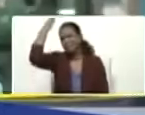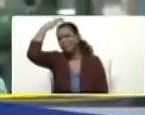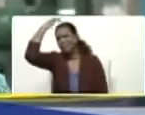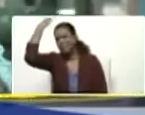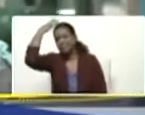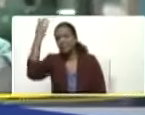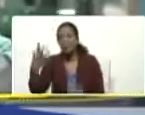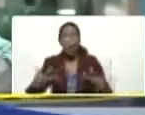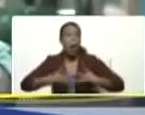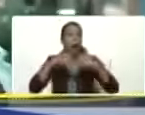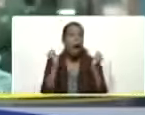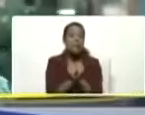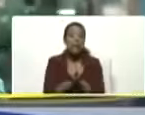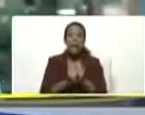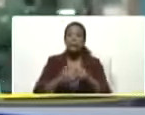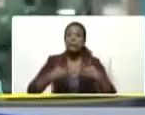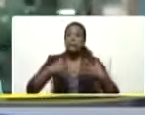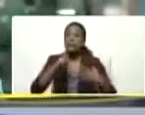Una guerra brutal.